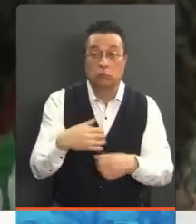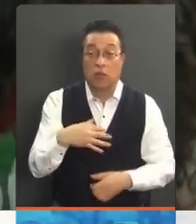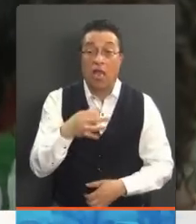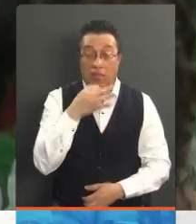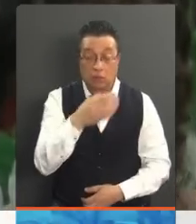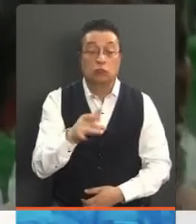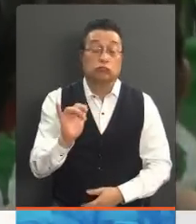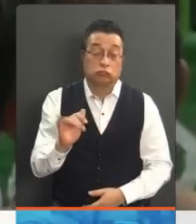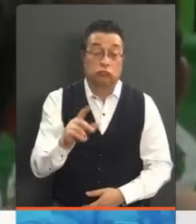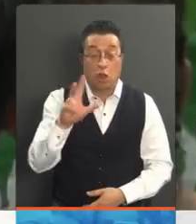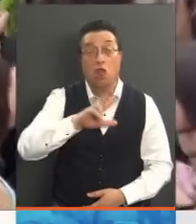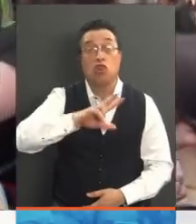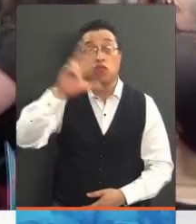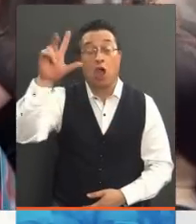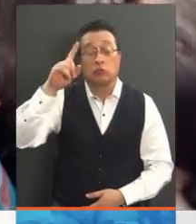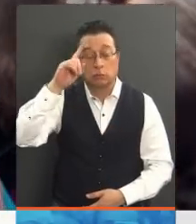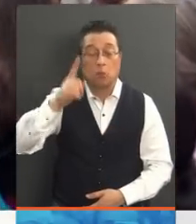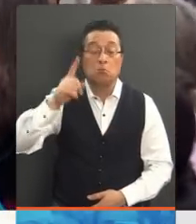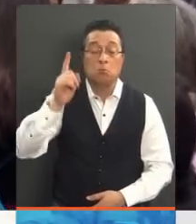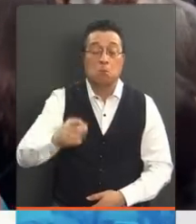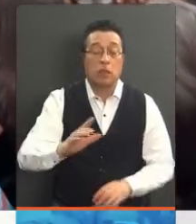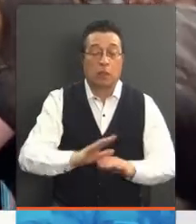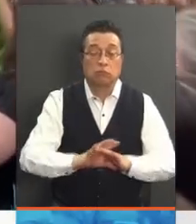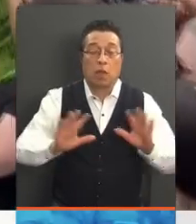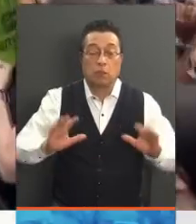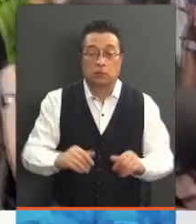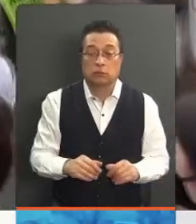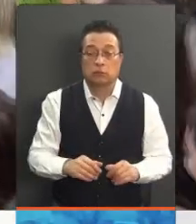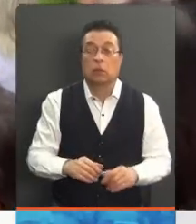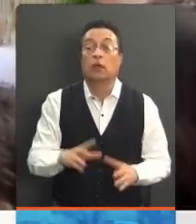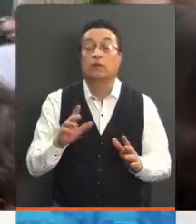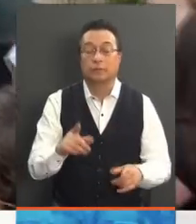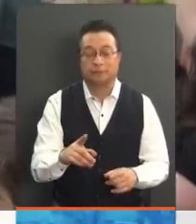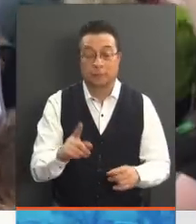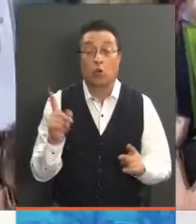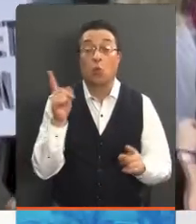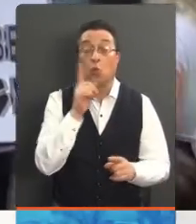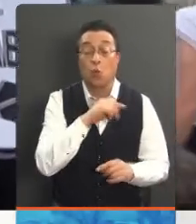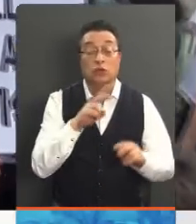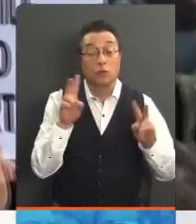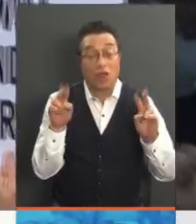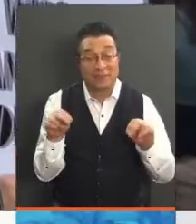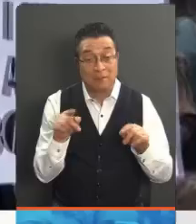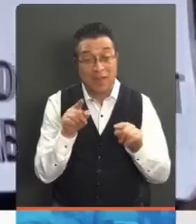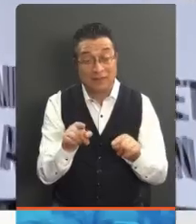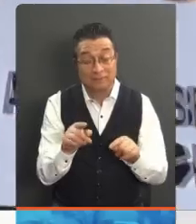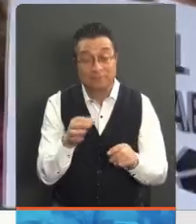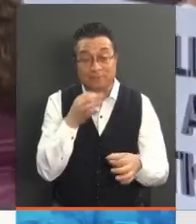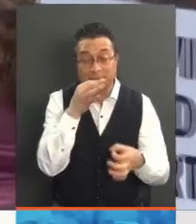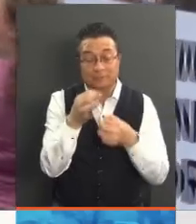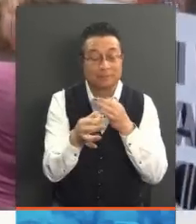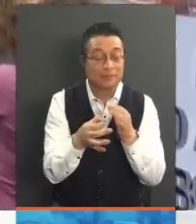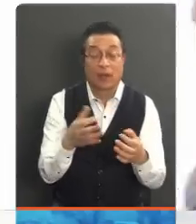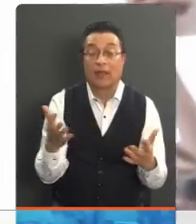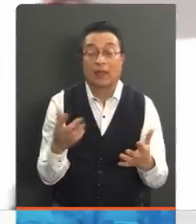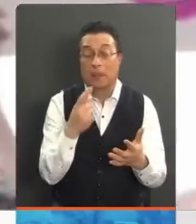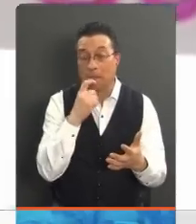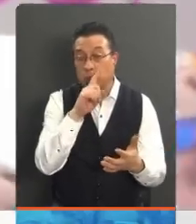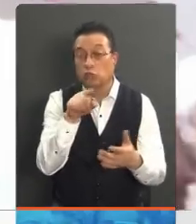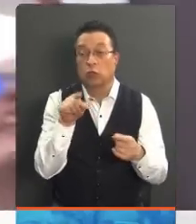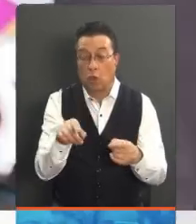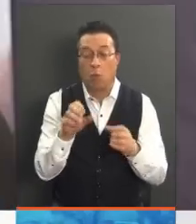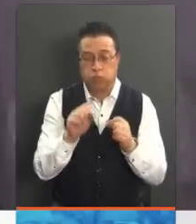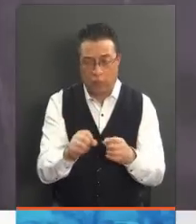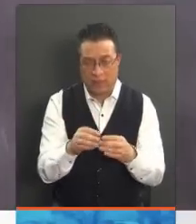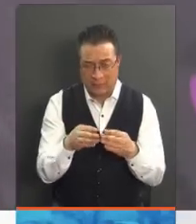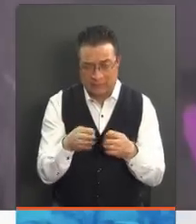Dios tomó esa decisión. Carlos, lo último sobre este tema, quería consultarte respecto de si esto abre la puerta también para que